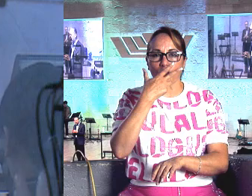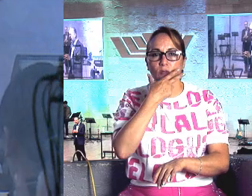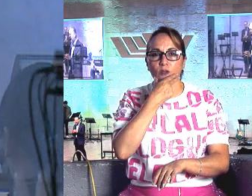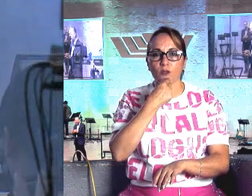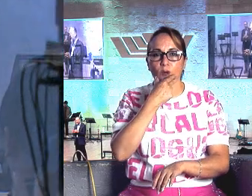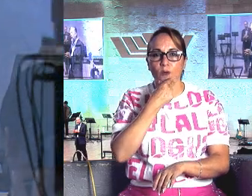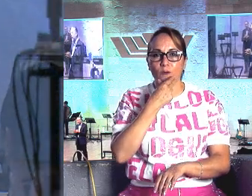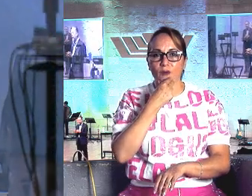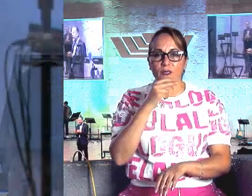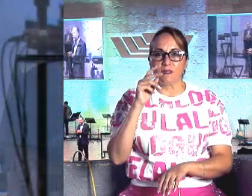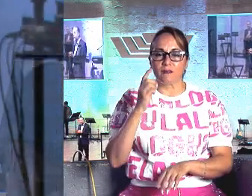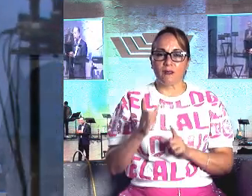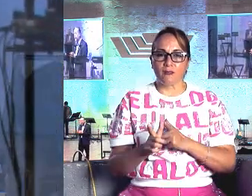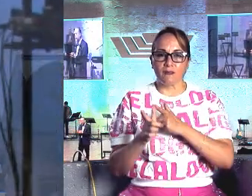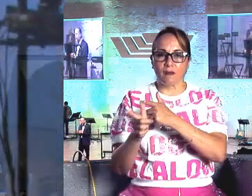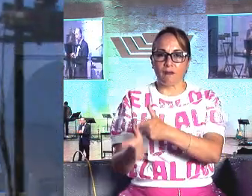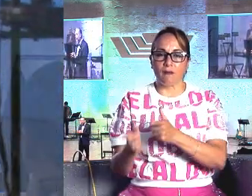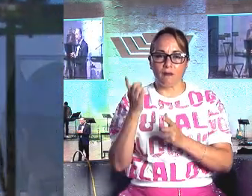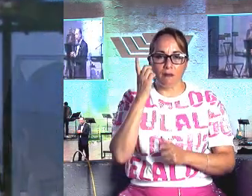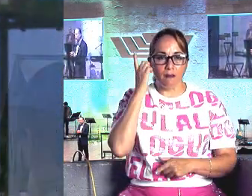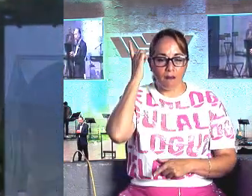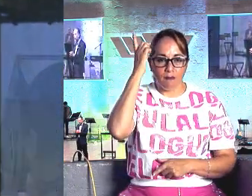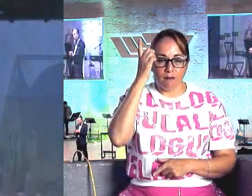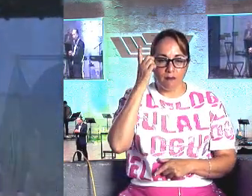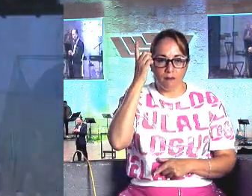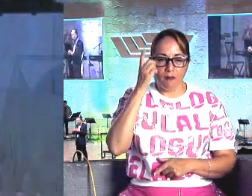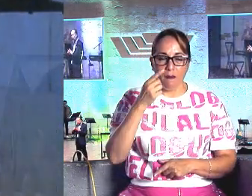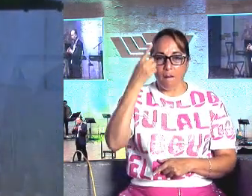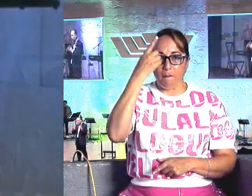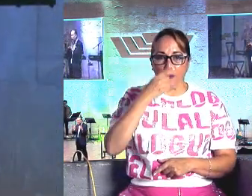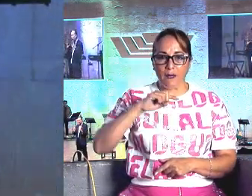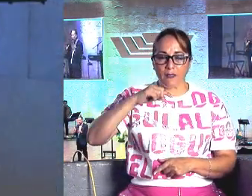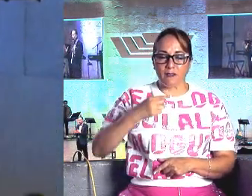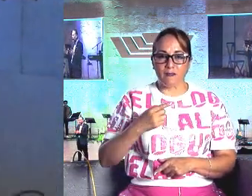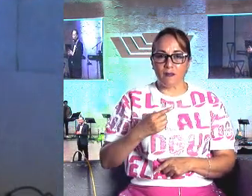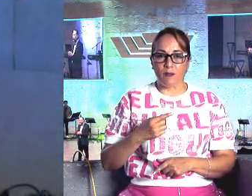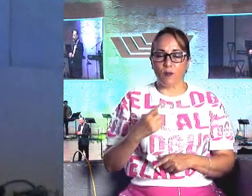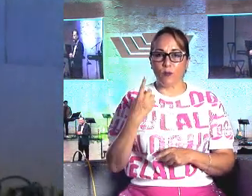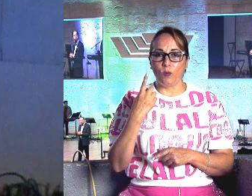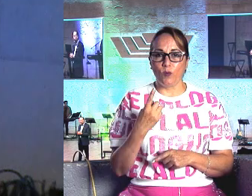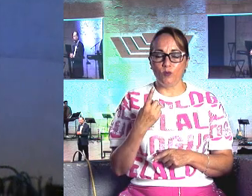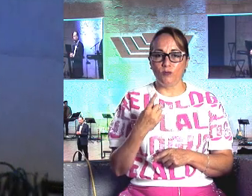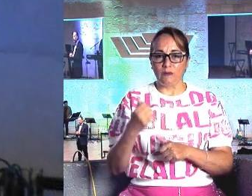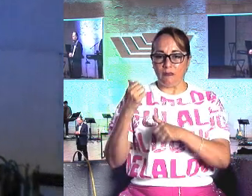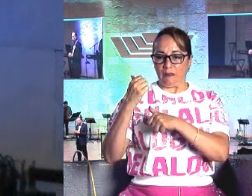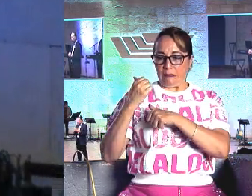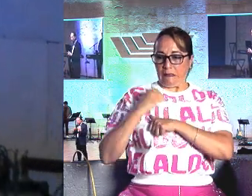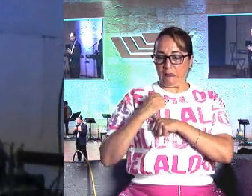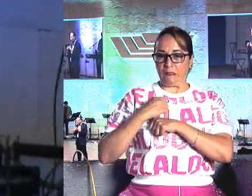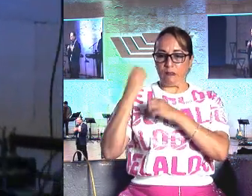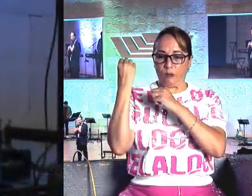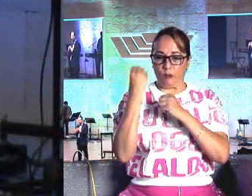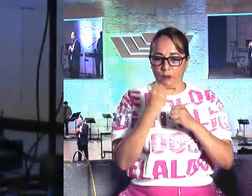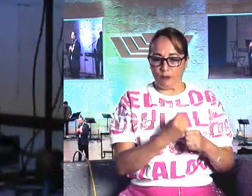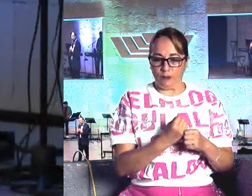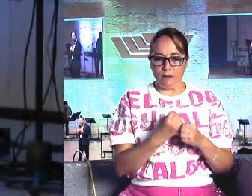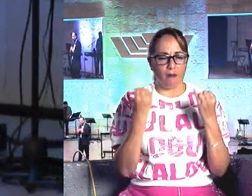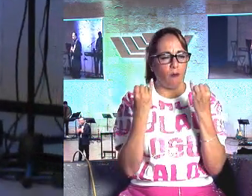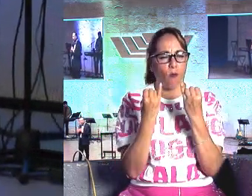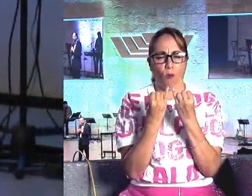que seguían a David para hacer un ejército poderoso, tú me transformes a